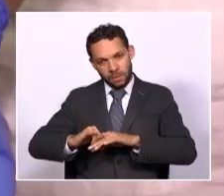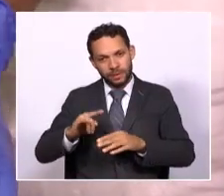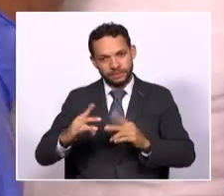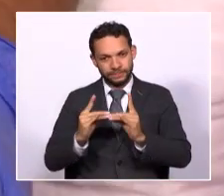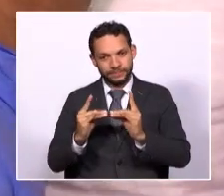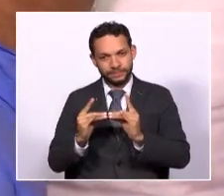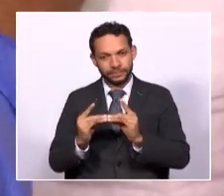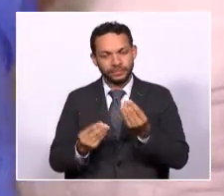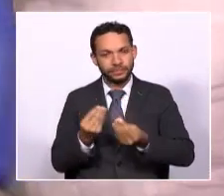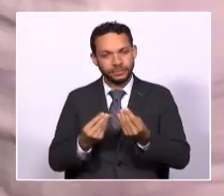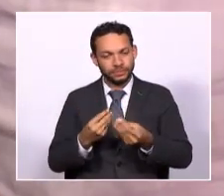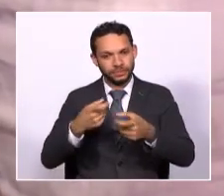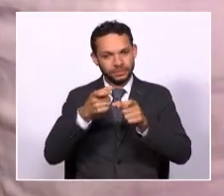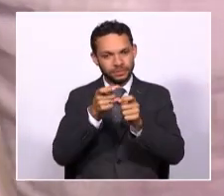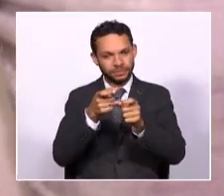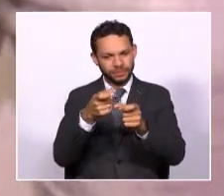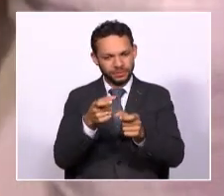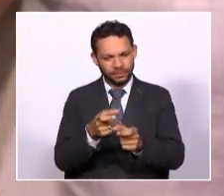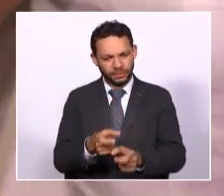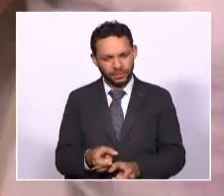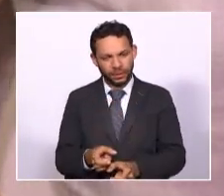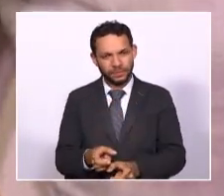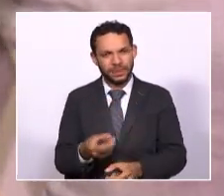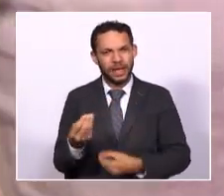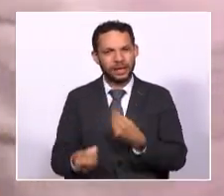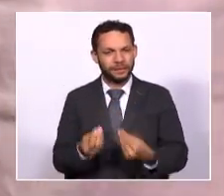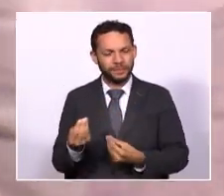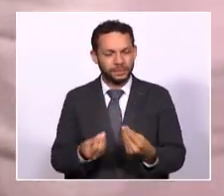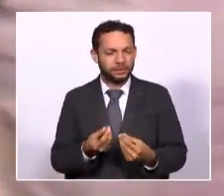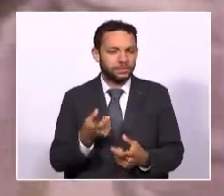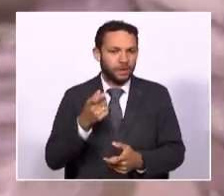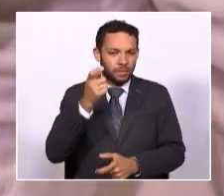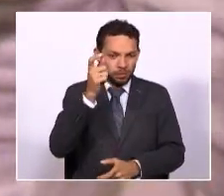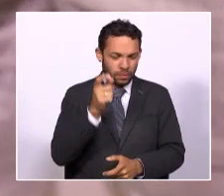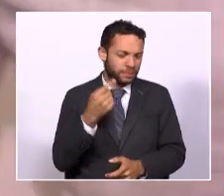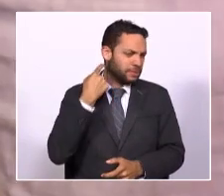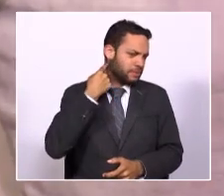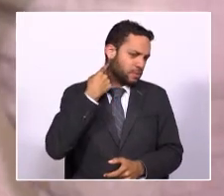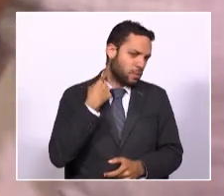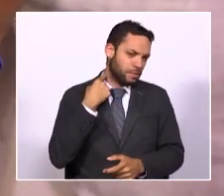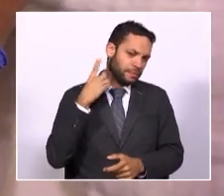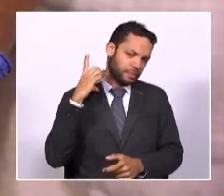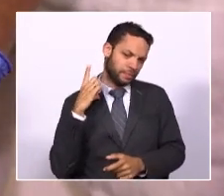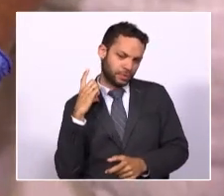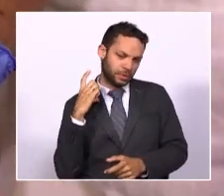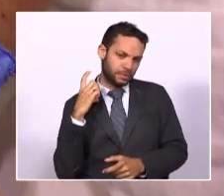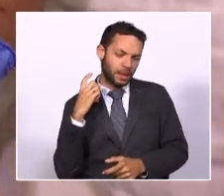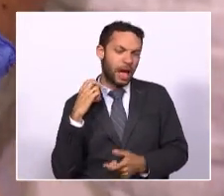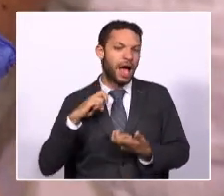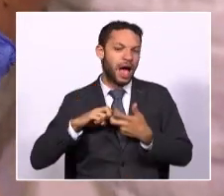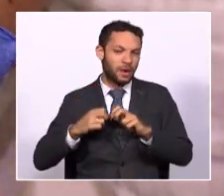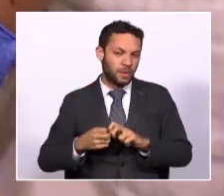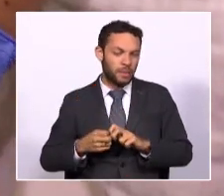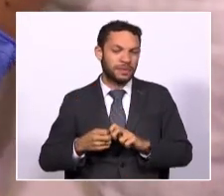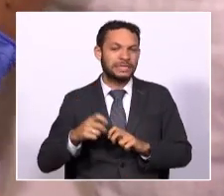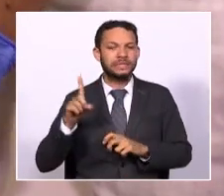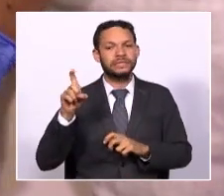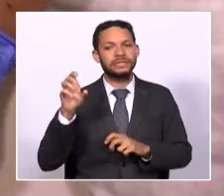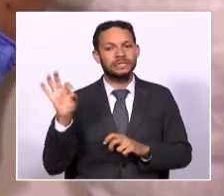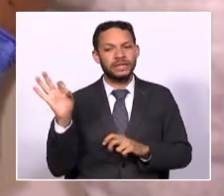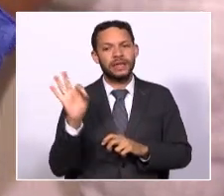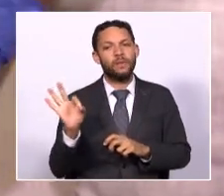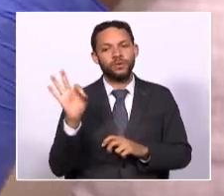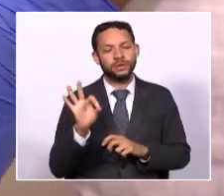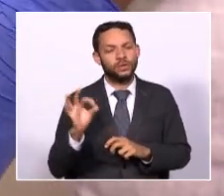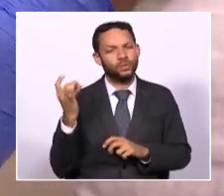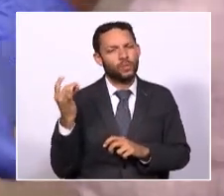vértebras cervicales. Importantísimo esta parte de las vértebras cervicales porque son la causa del 60% de los dolores de